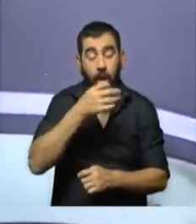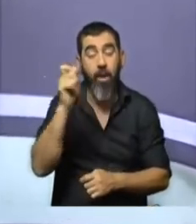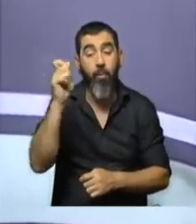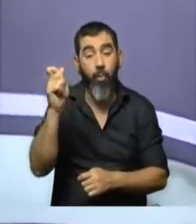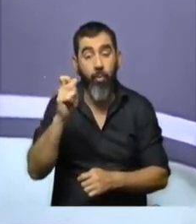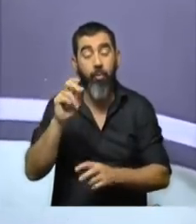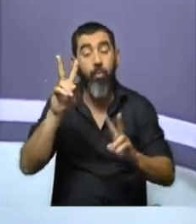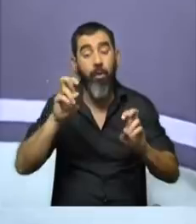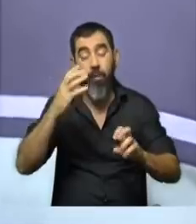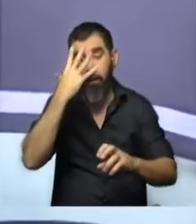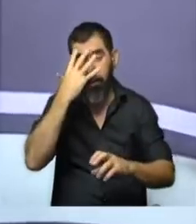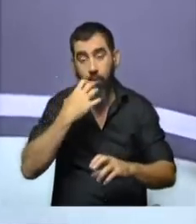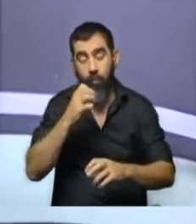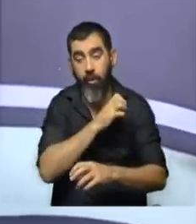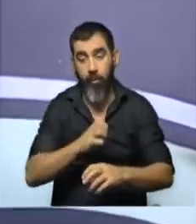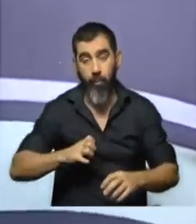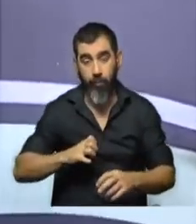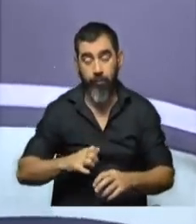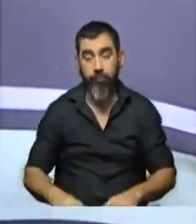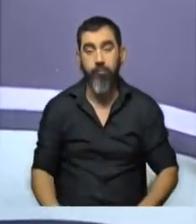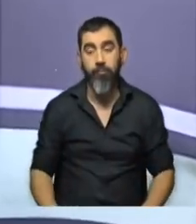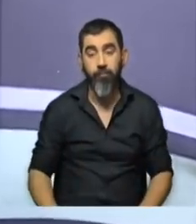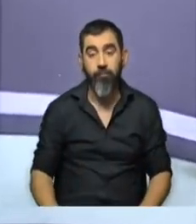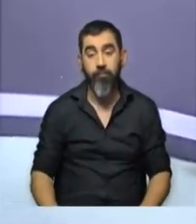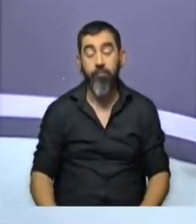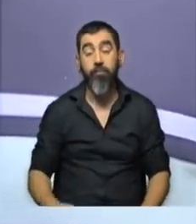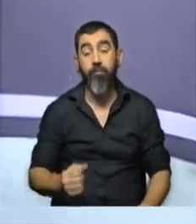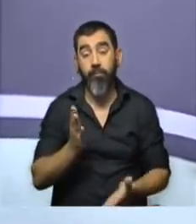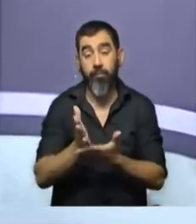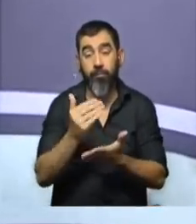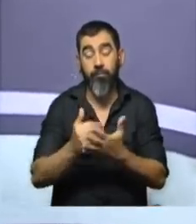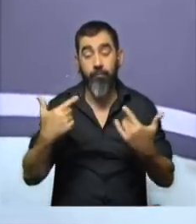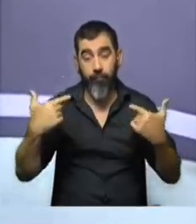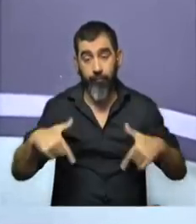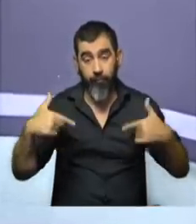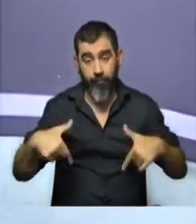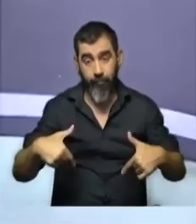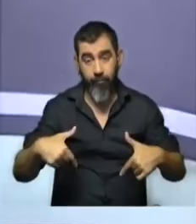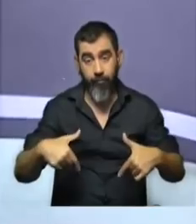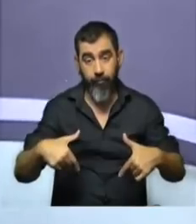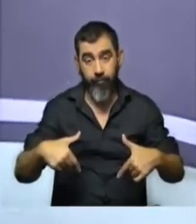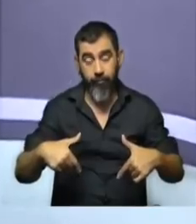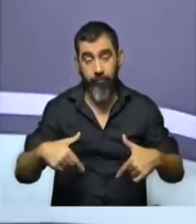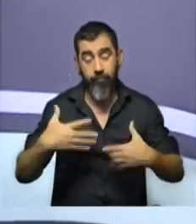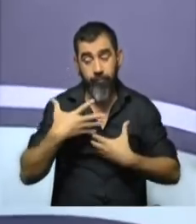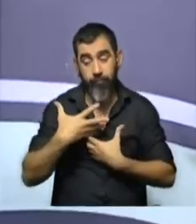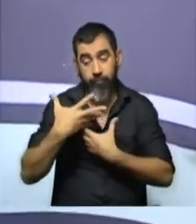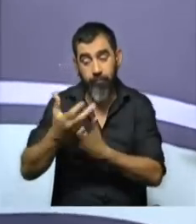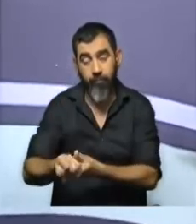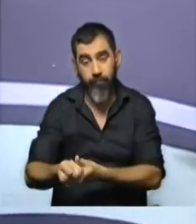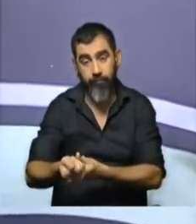vinculado a hechos del terrorismo de Estado. Y bueno, desde el gobierno departamental de Canelones estamos apoyando